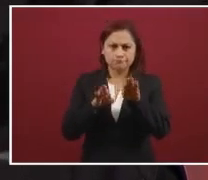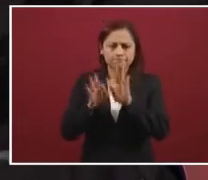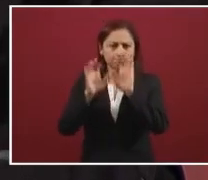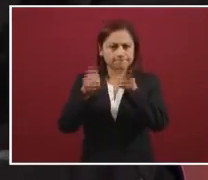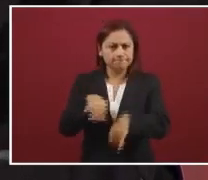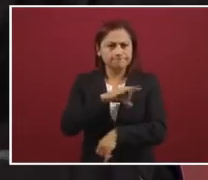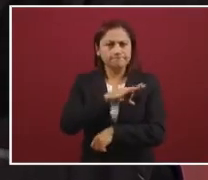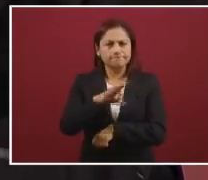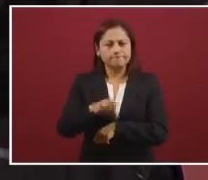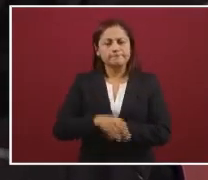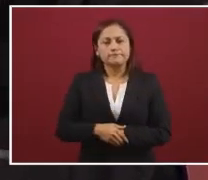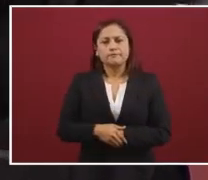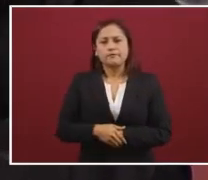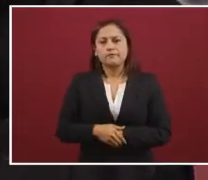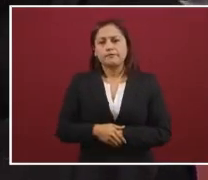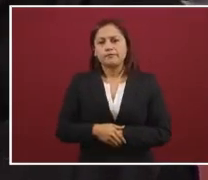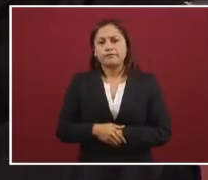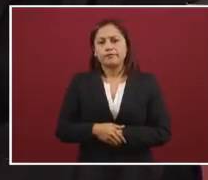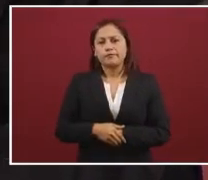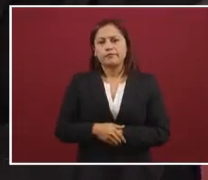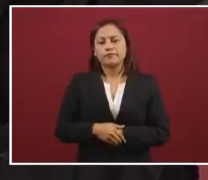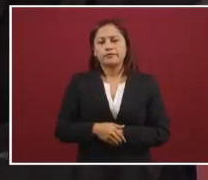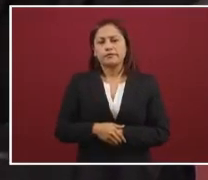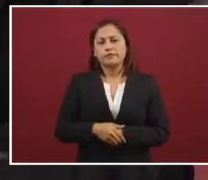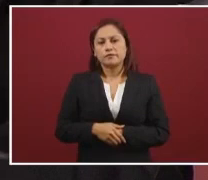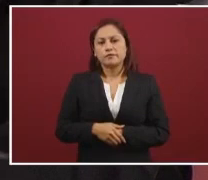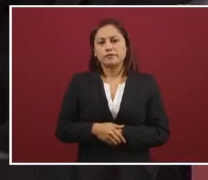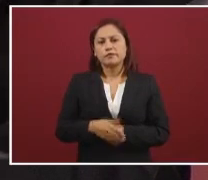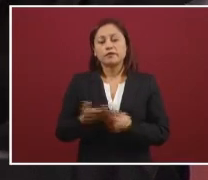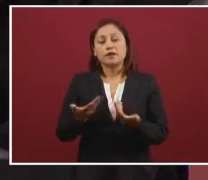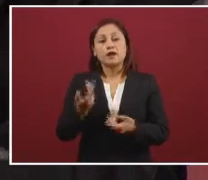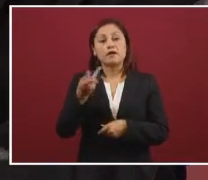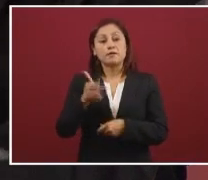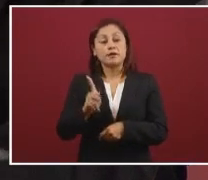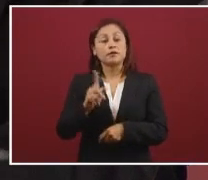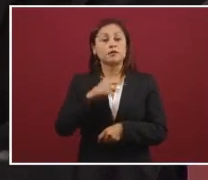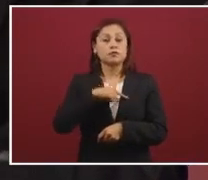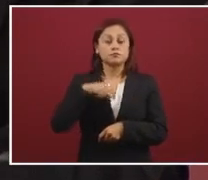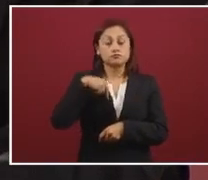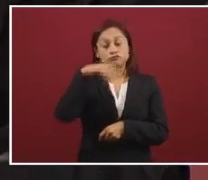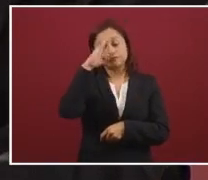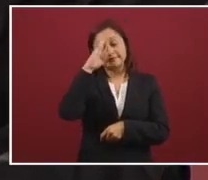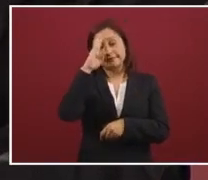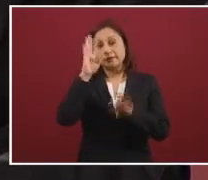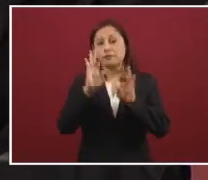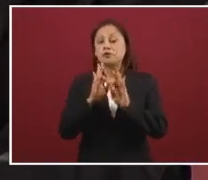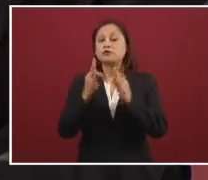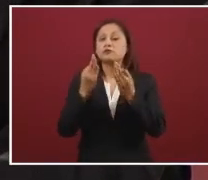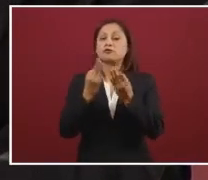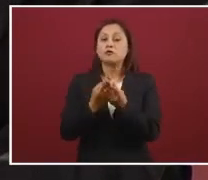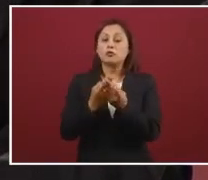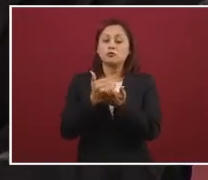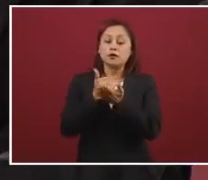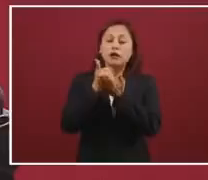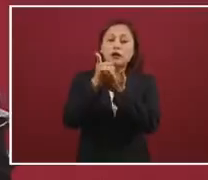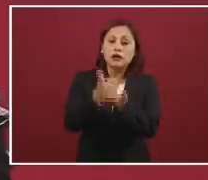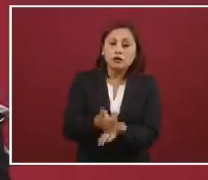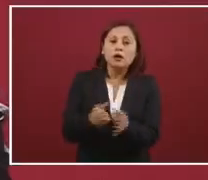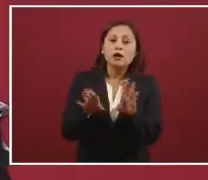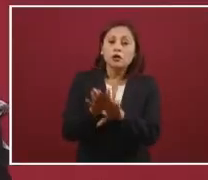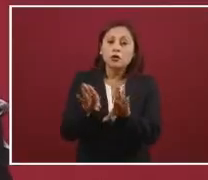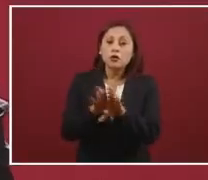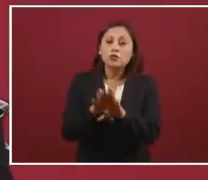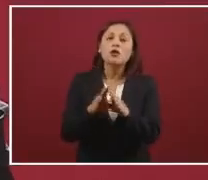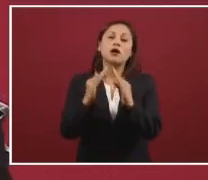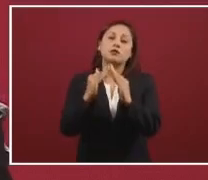forma de hacerlo bien es la construcción de vivienda. Y vamos a